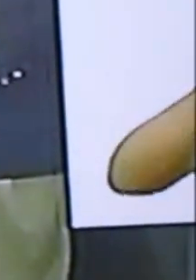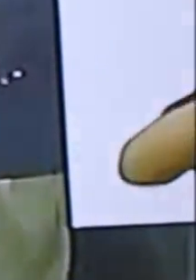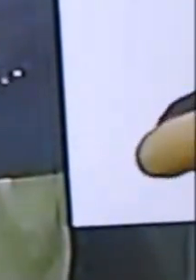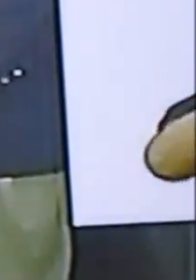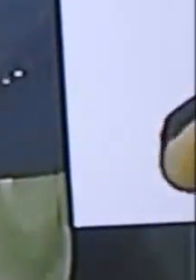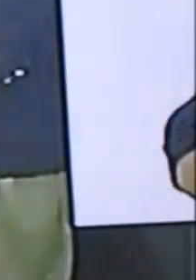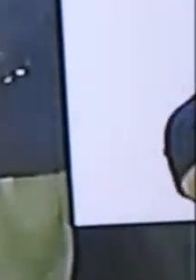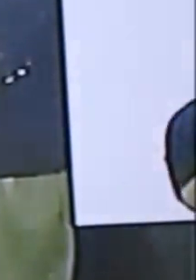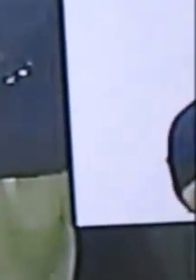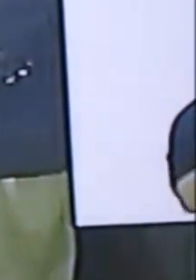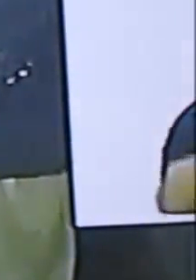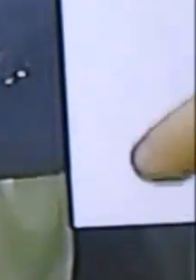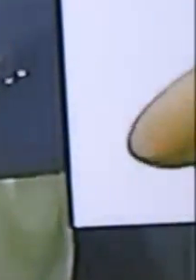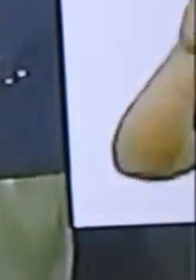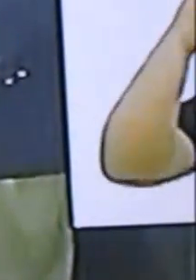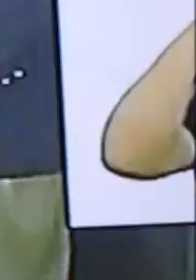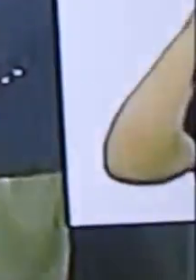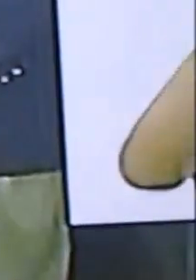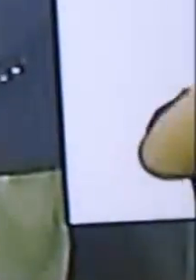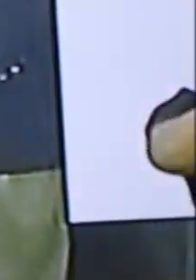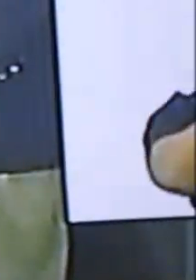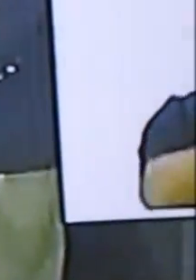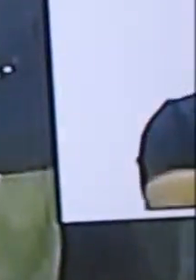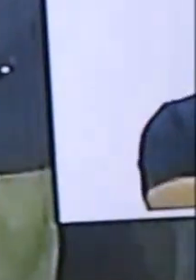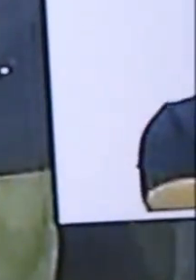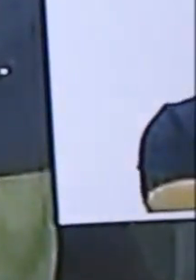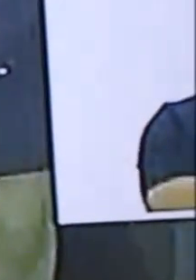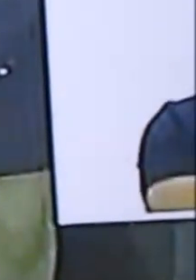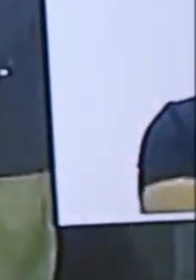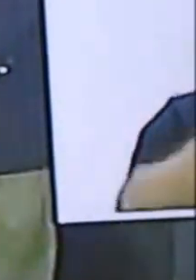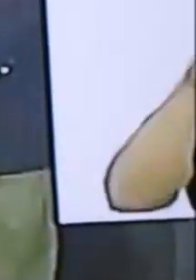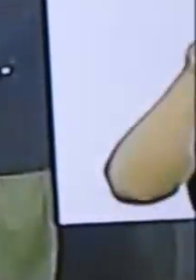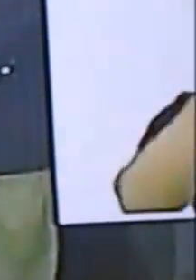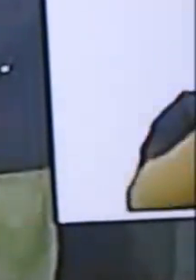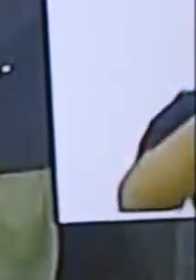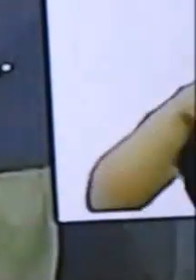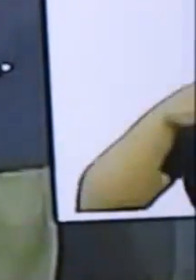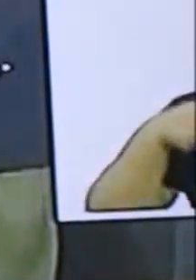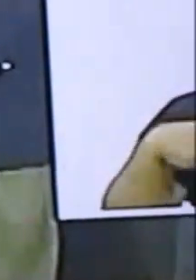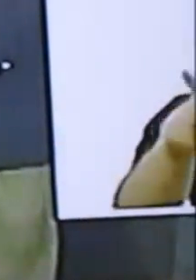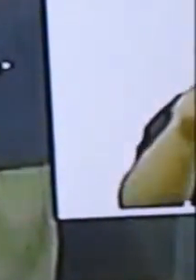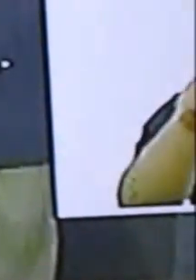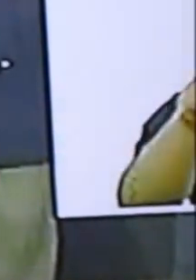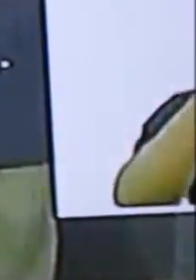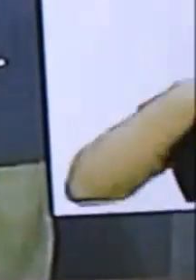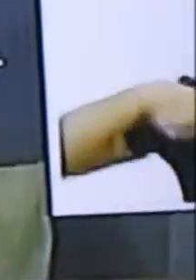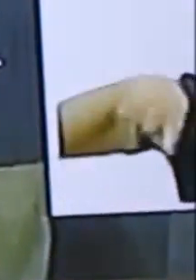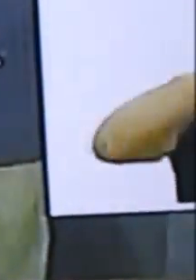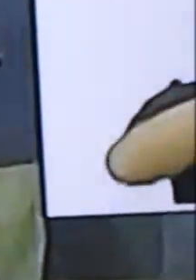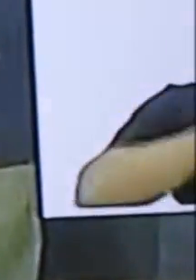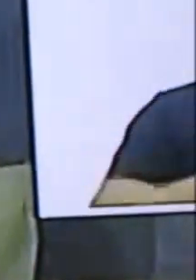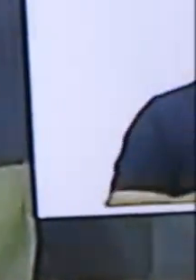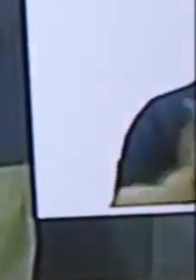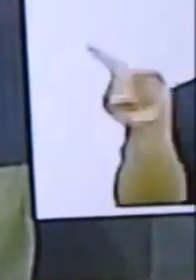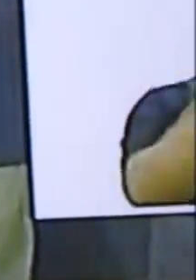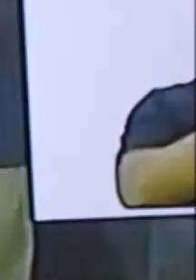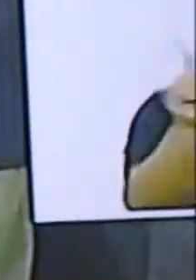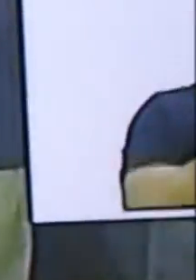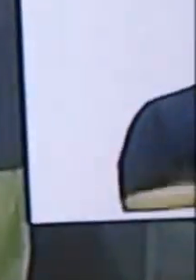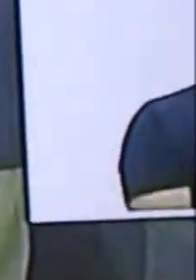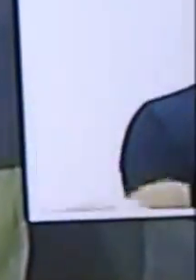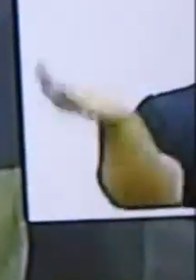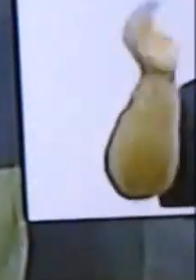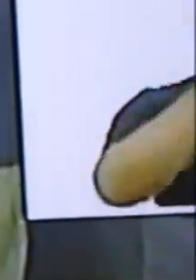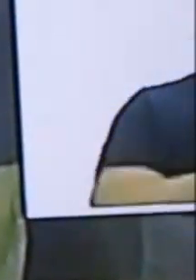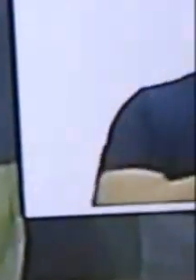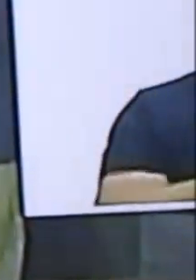políticas constitucionales que nos permitirán no volver a pasar por